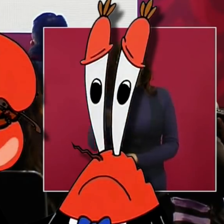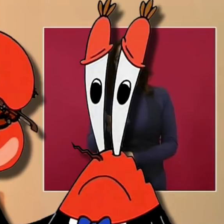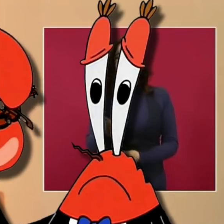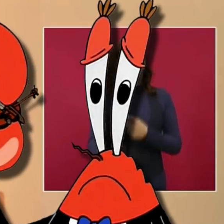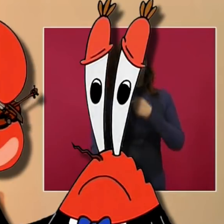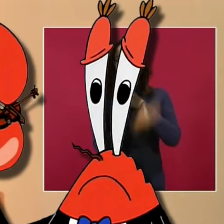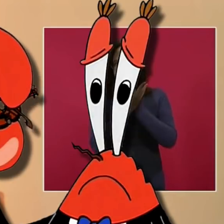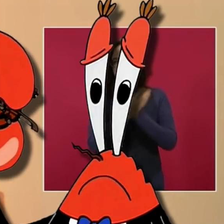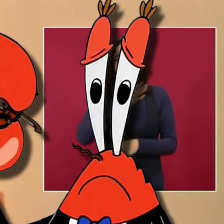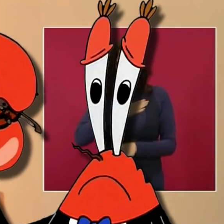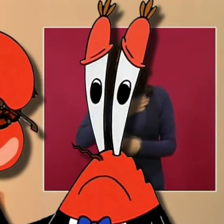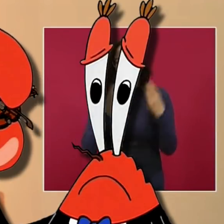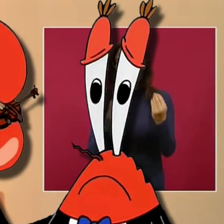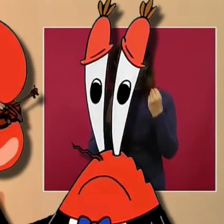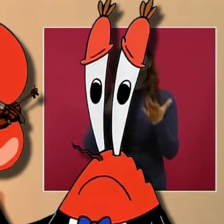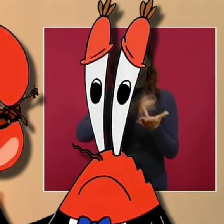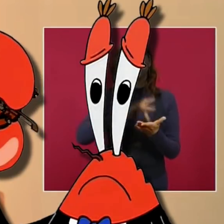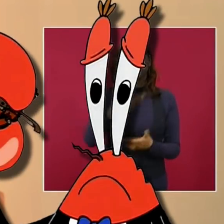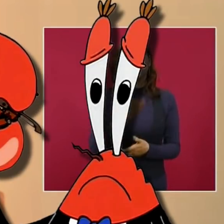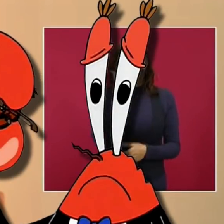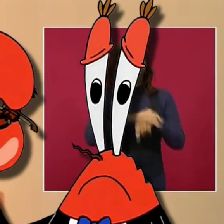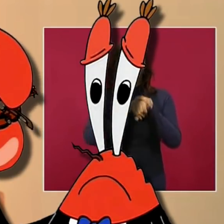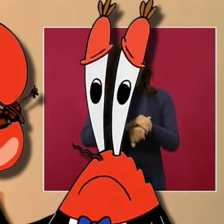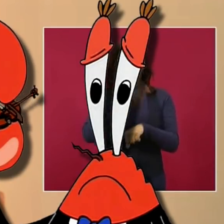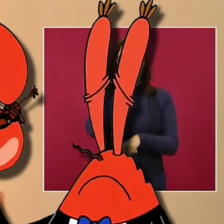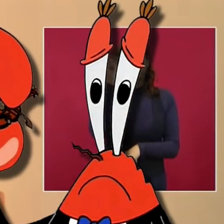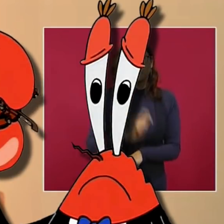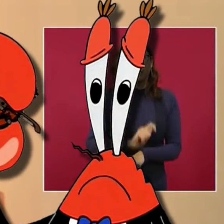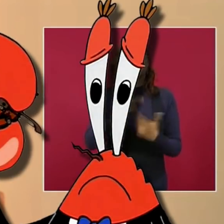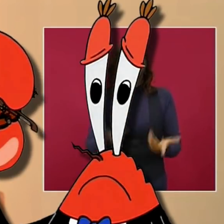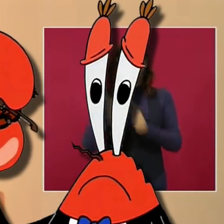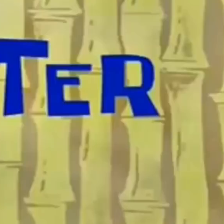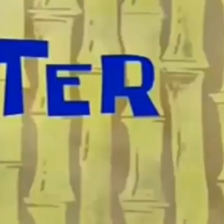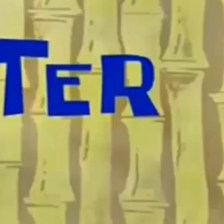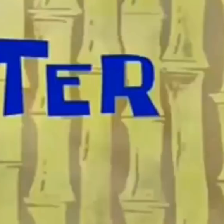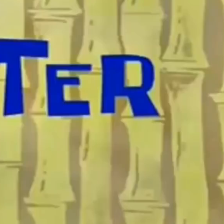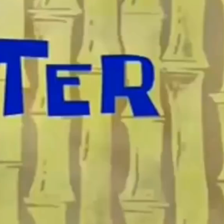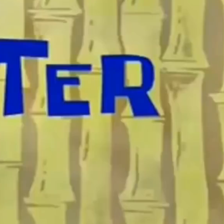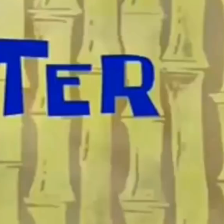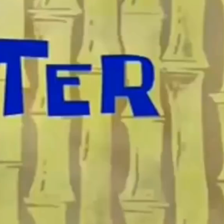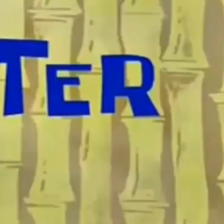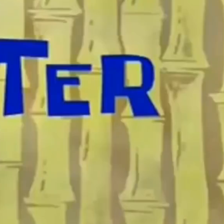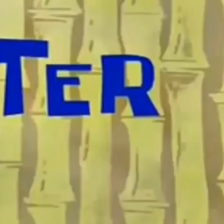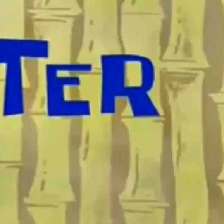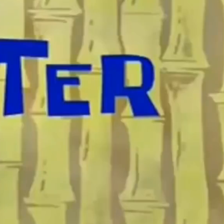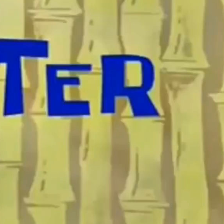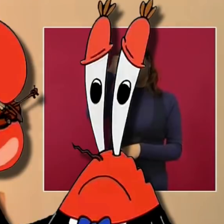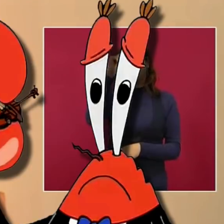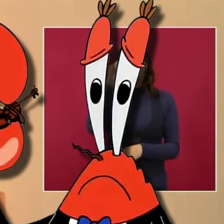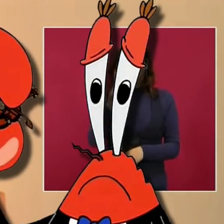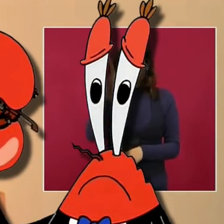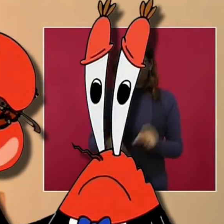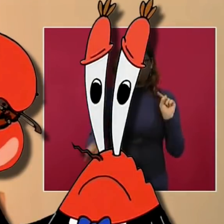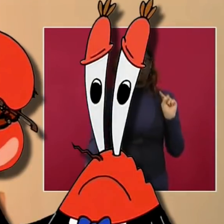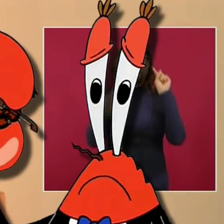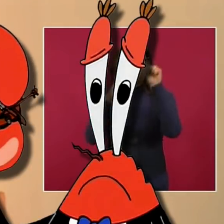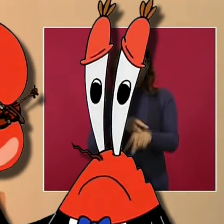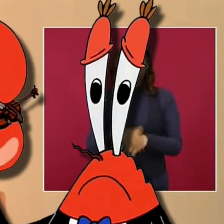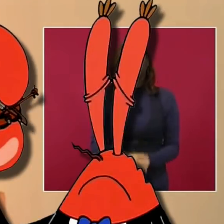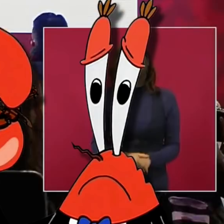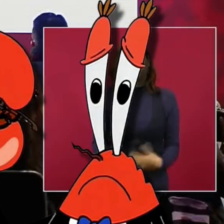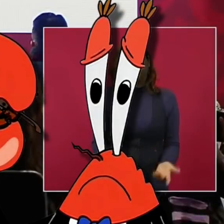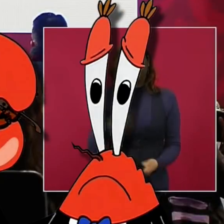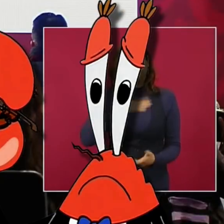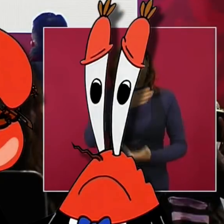y su defensa. Su amistad y su confianza son para mí mucho más importantes que cualquier cargo o empleo. Mucho, mucho más tarde. Atentamente,